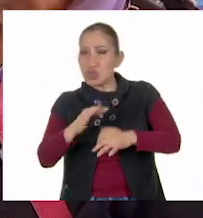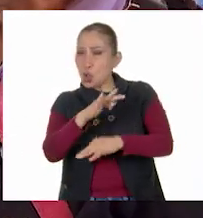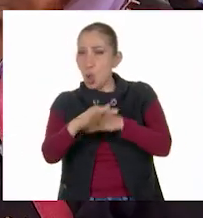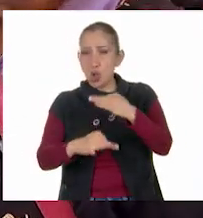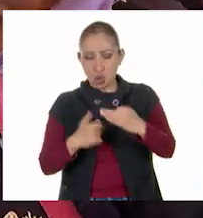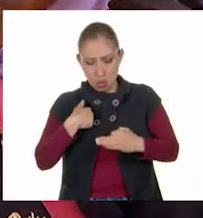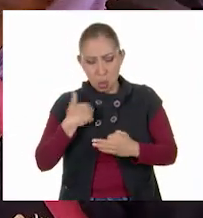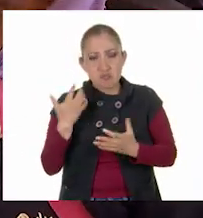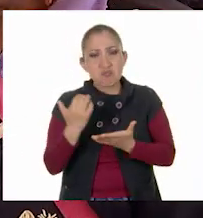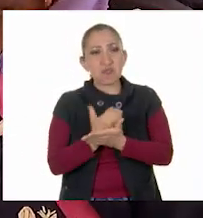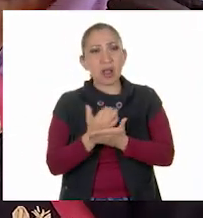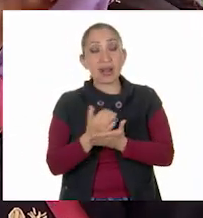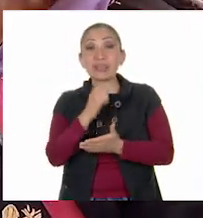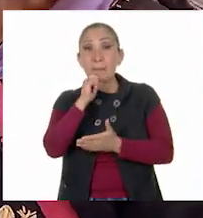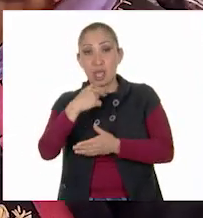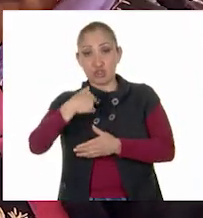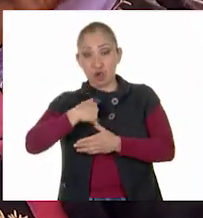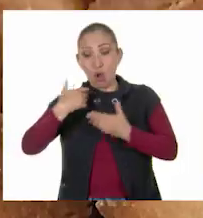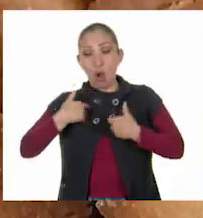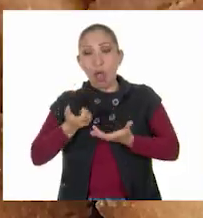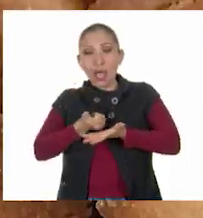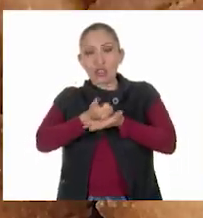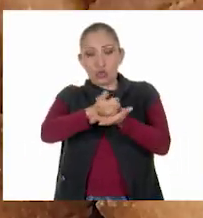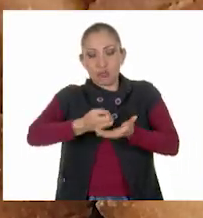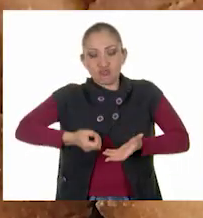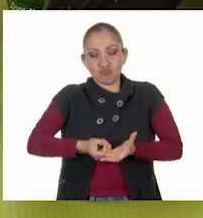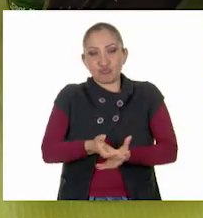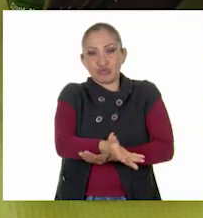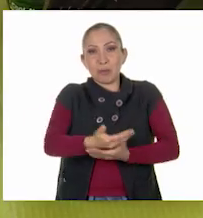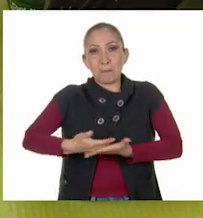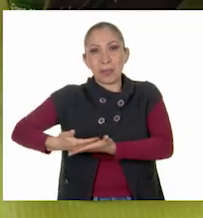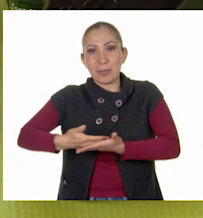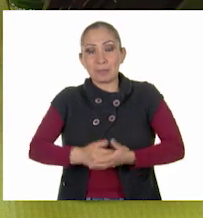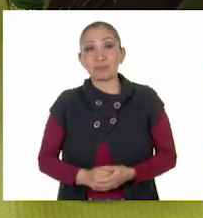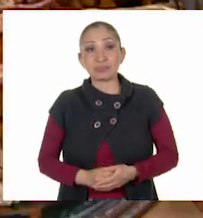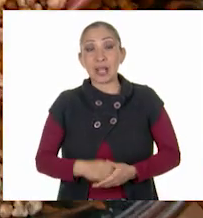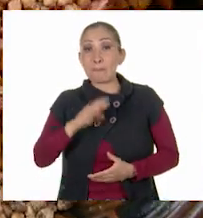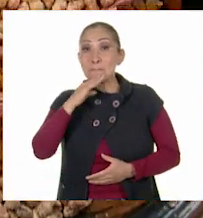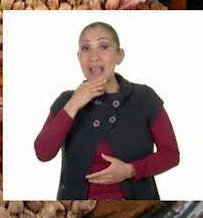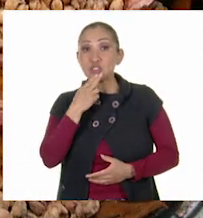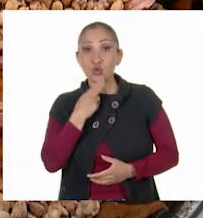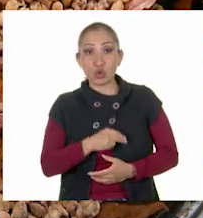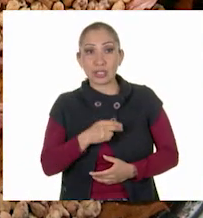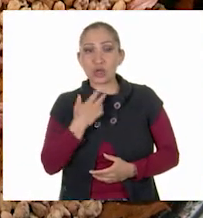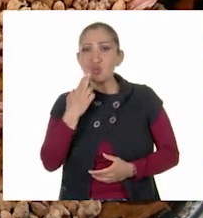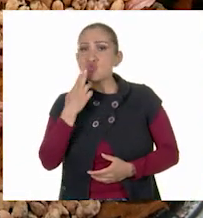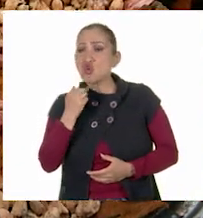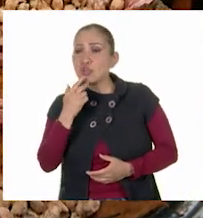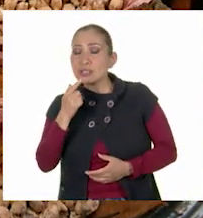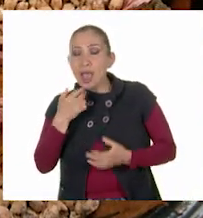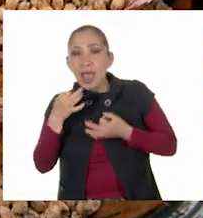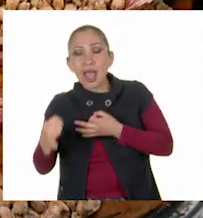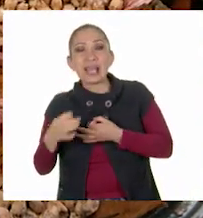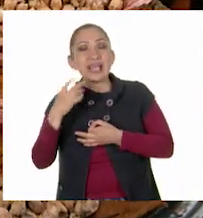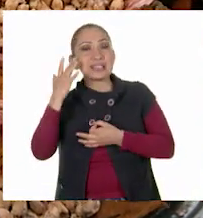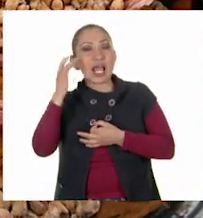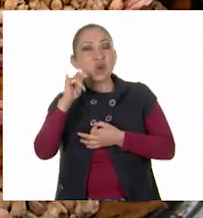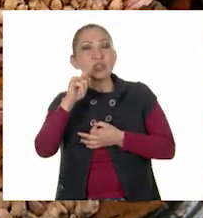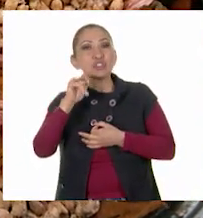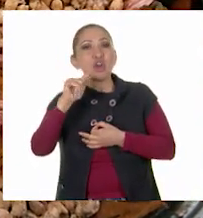eso. Y también soy partera. Maíces dulces, golosinas de San Luis Teolocholco.